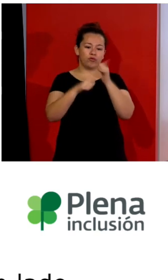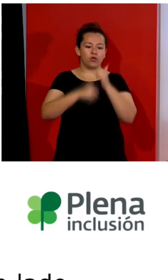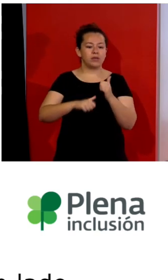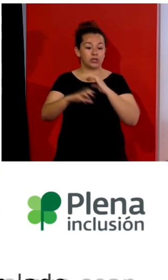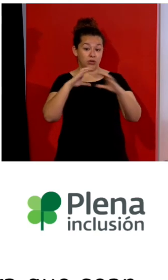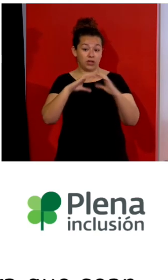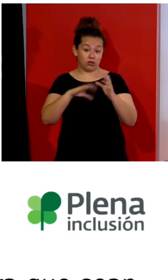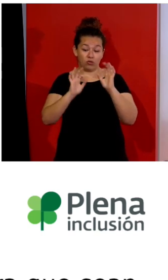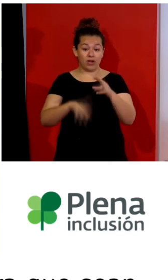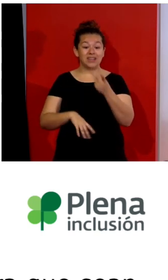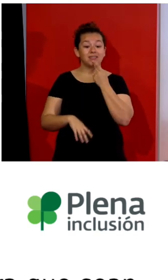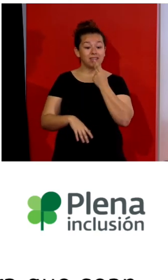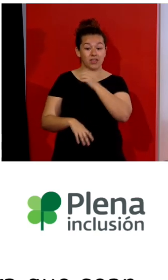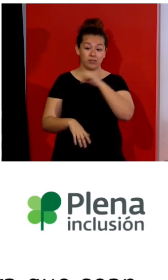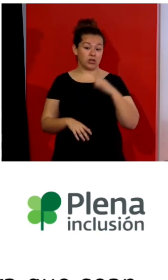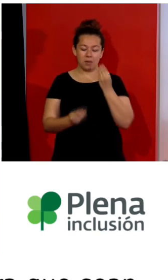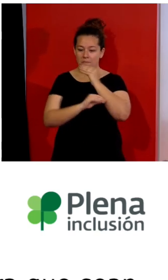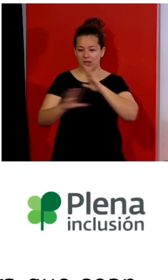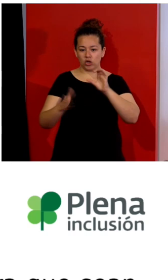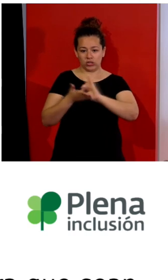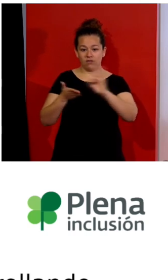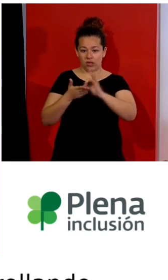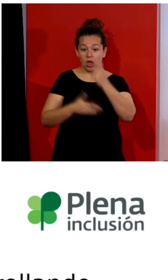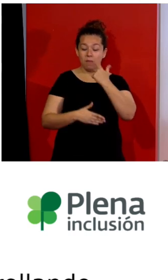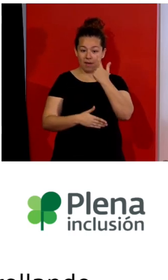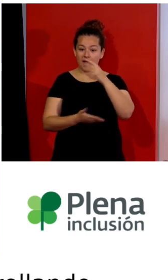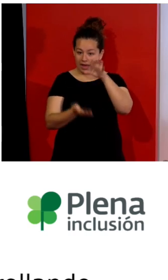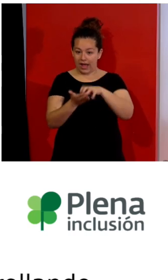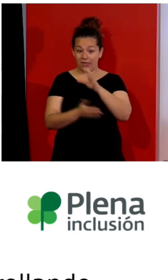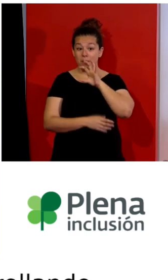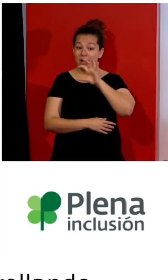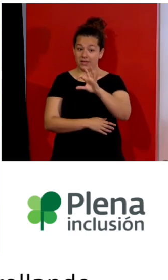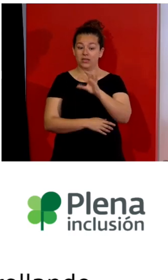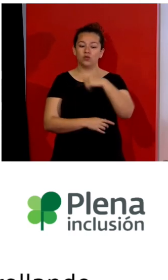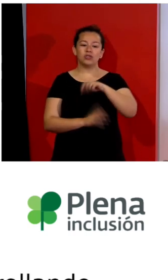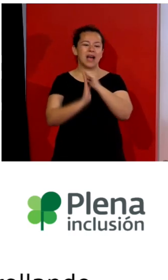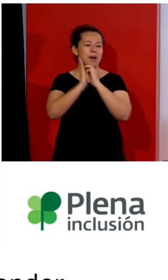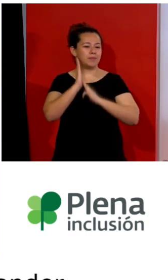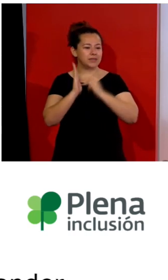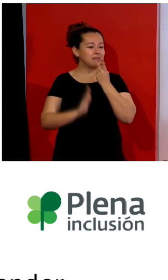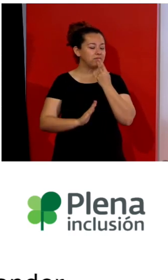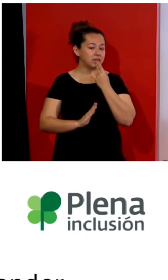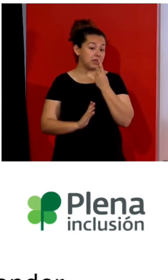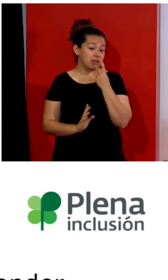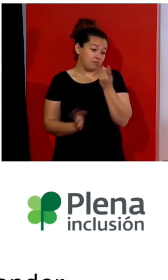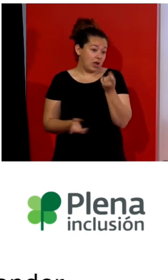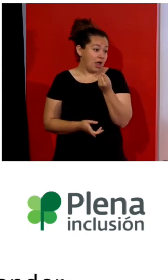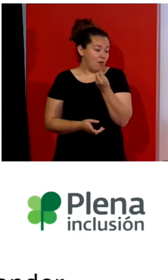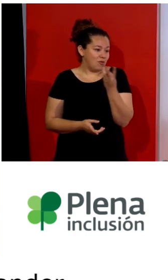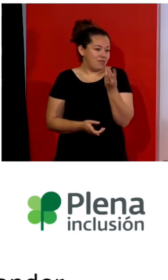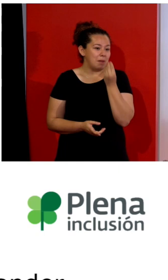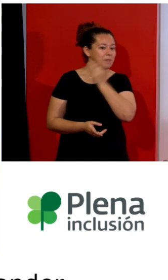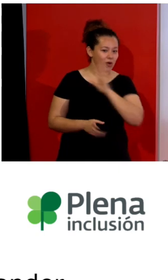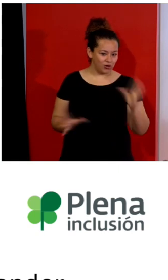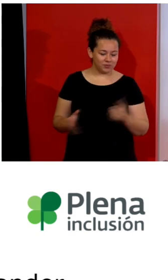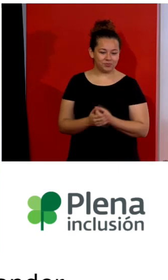Santander Personal, el mejor servicio de banca a distancia del país, o nuestra app Santander, una de las mejores del mercado. Desde hace ya unos